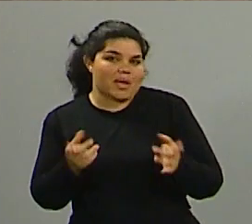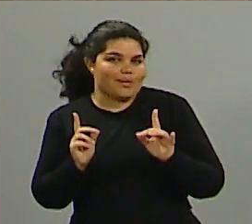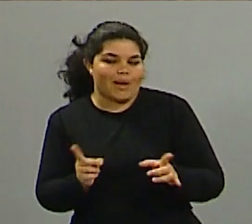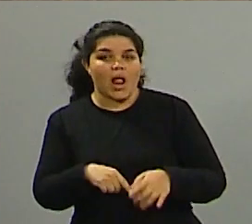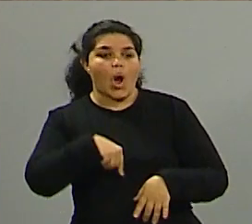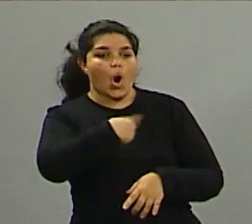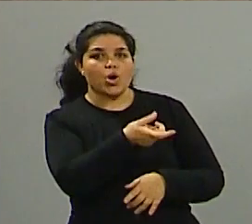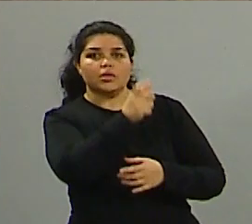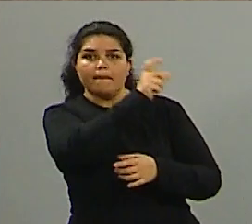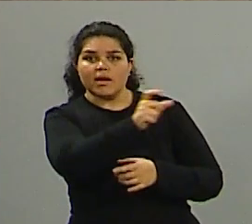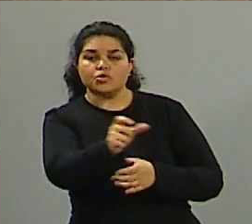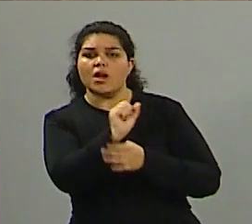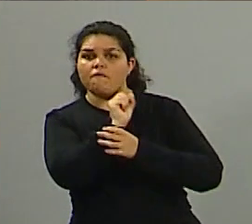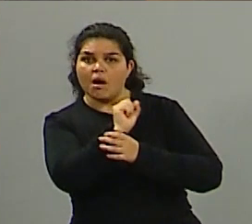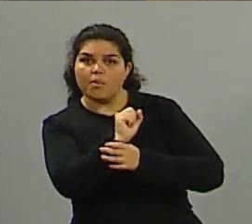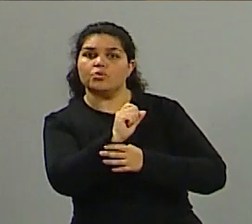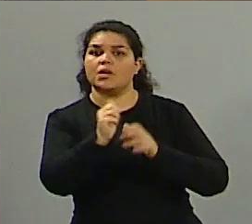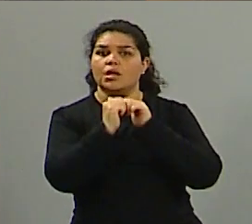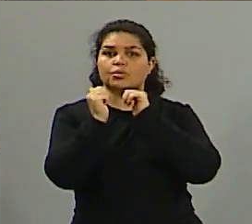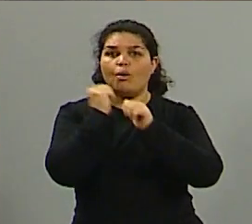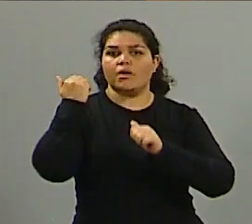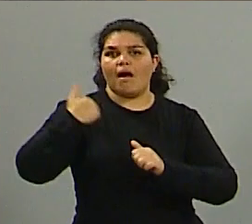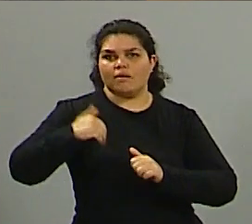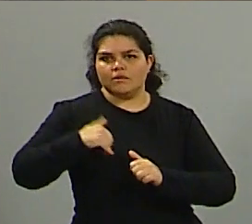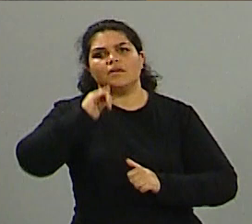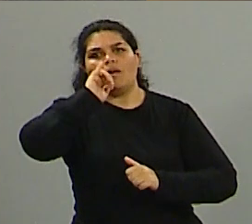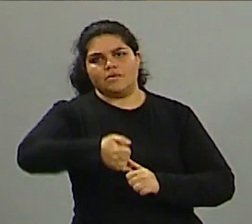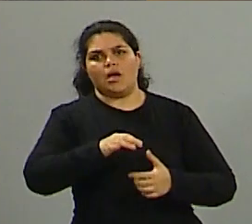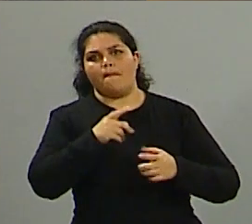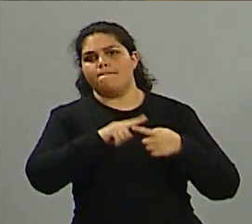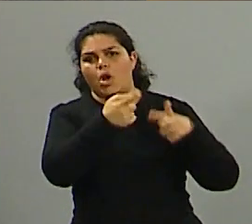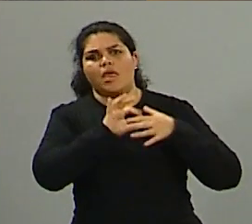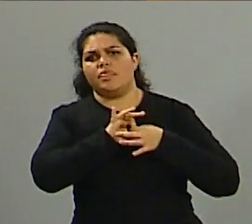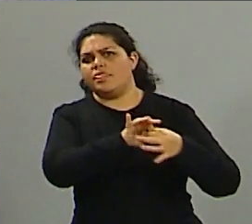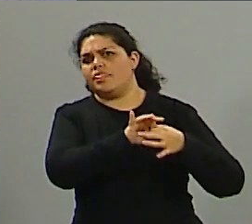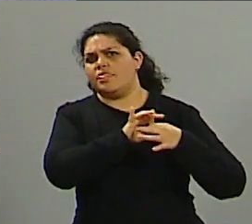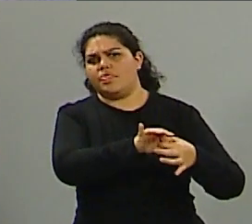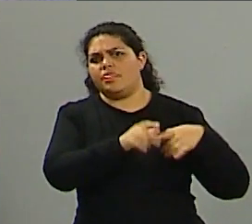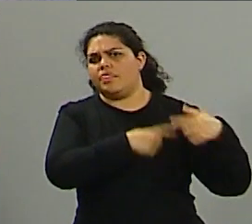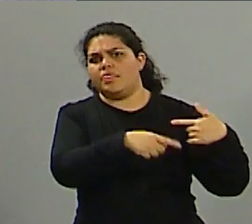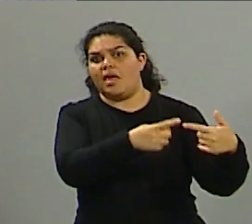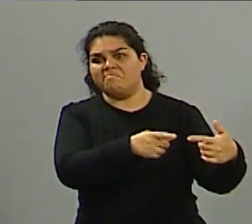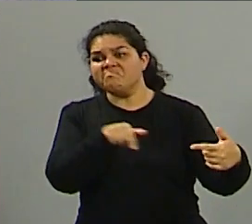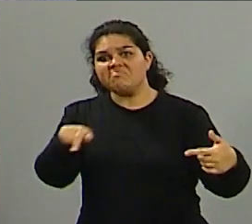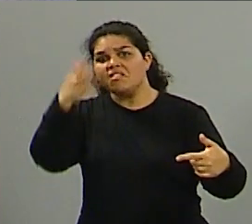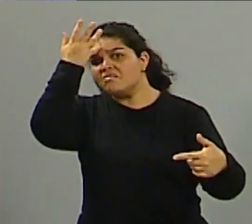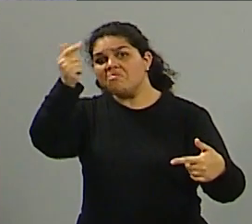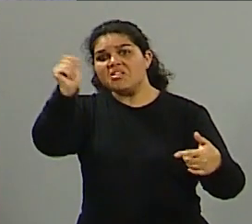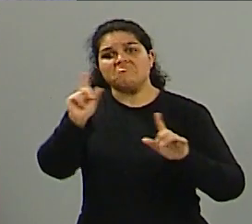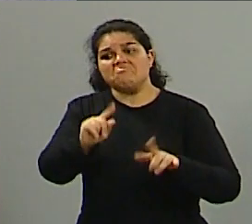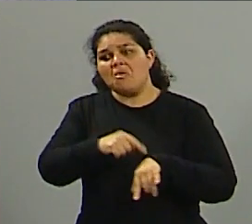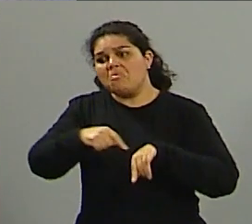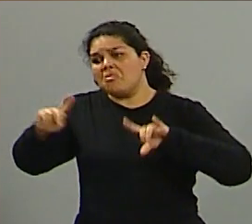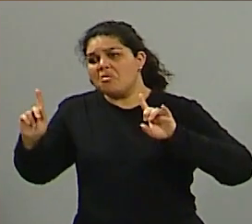tenemos. Pero bueno, San Martín tiene, podríamos decir, una corta carrera política. Una corta carrera política